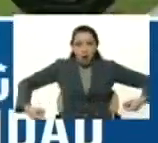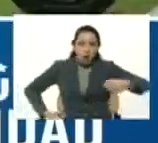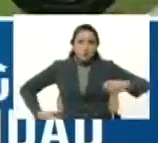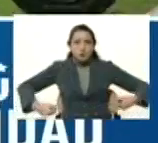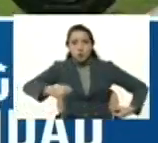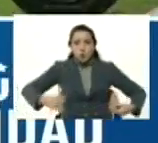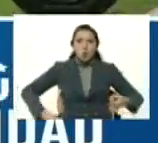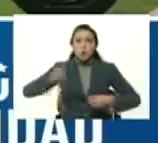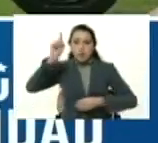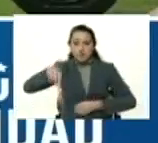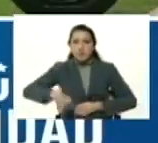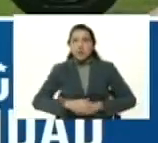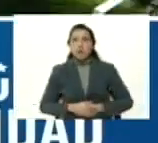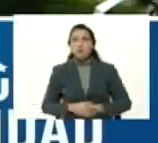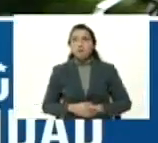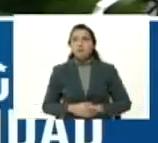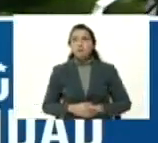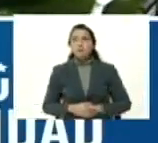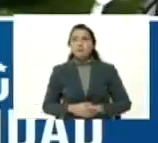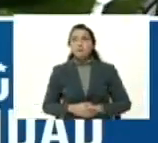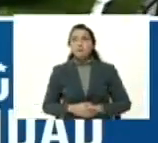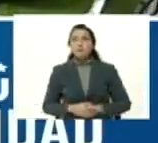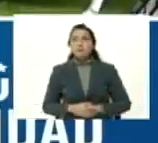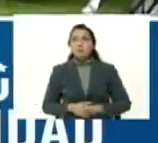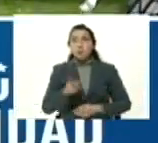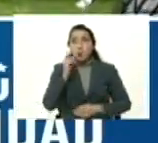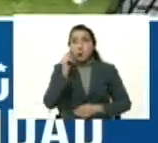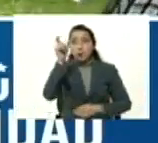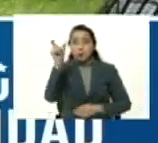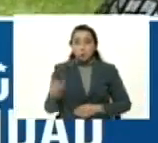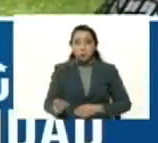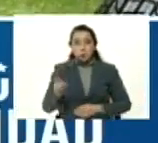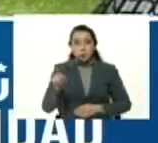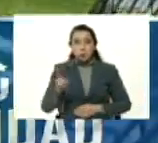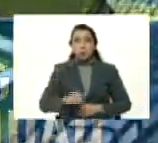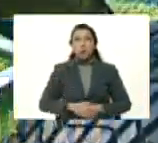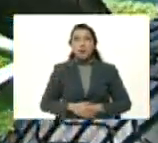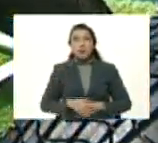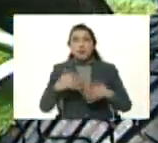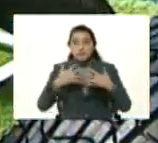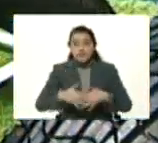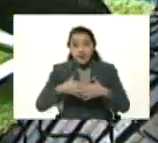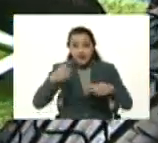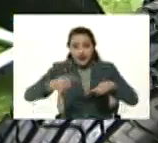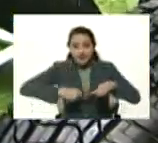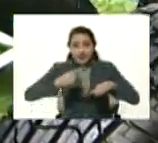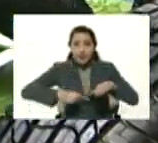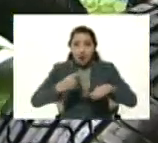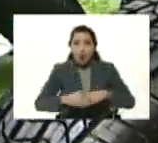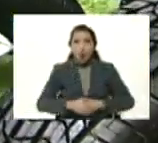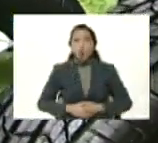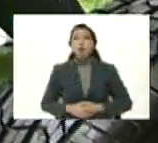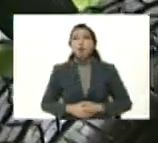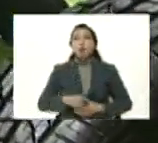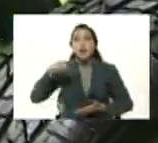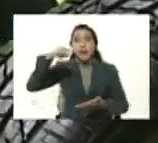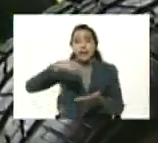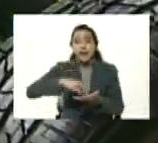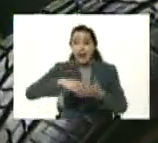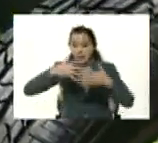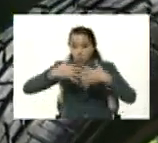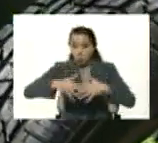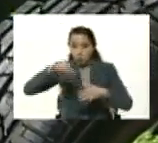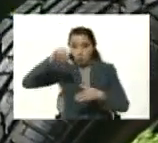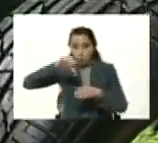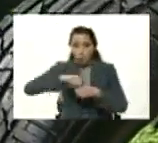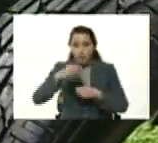Bienvenido al stand de Andino Pineos de Venezuela. Víctor. Sí. Esta es una fábrica de cauchos ubicada en Guacara, estado Carabobo. Nosotros